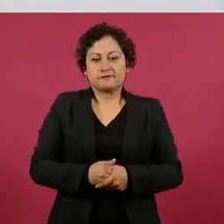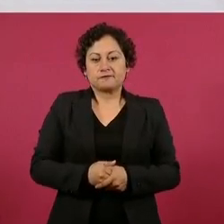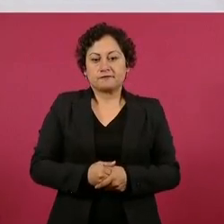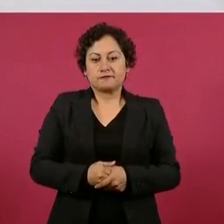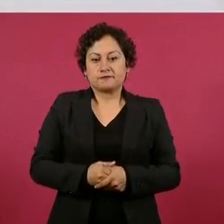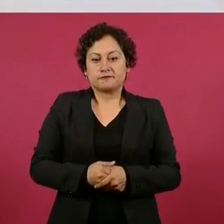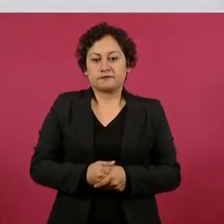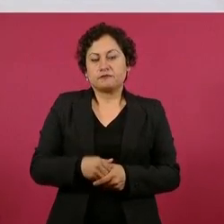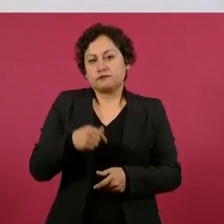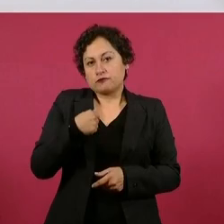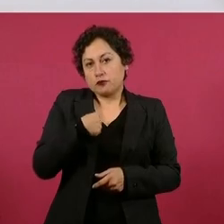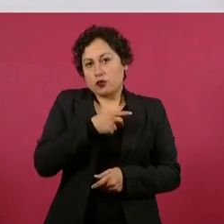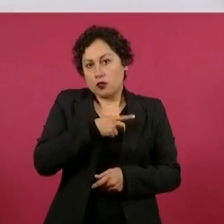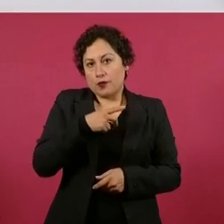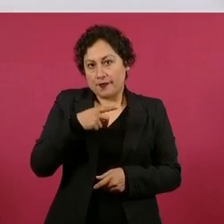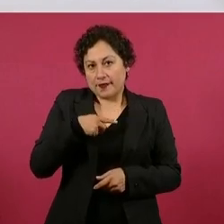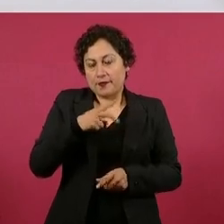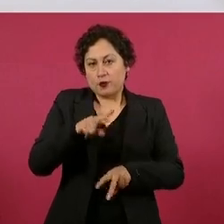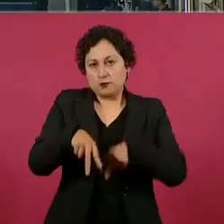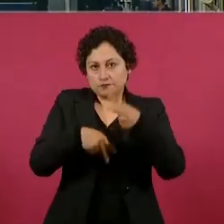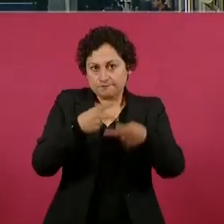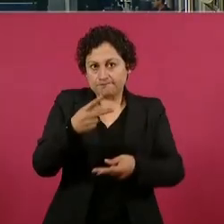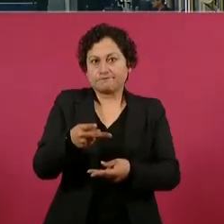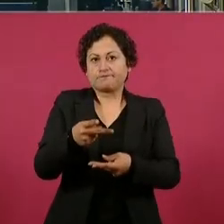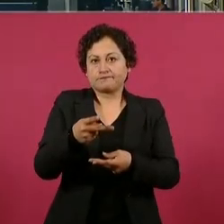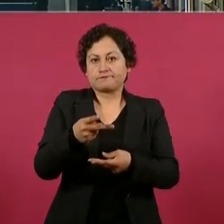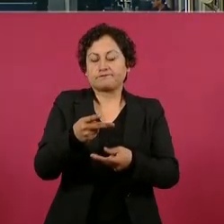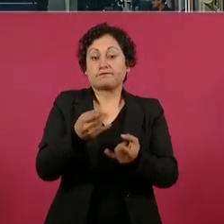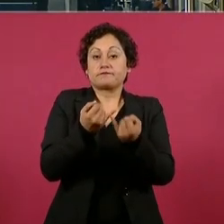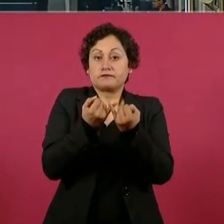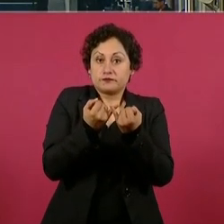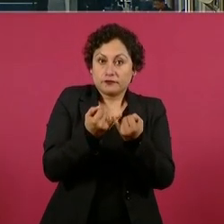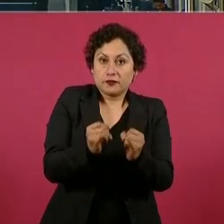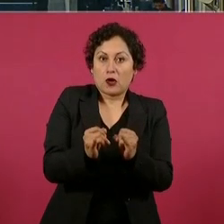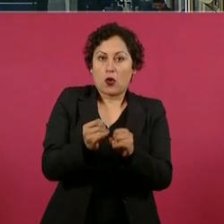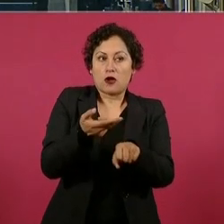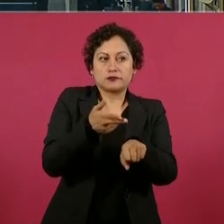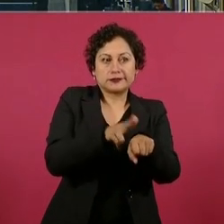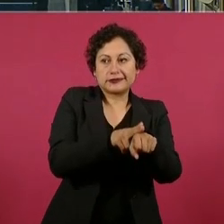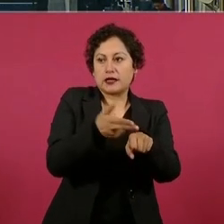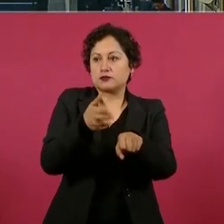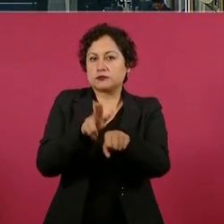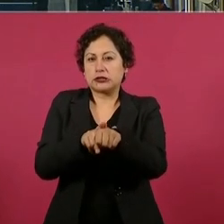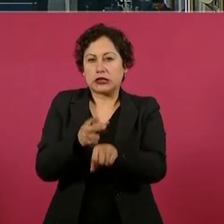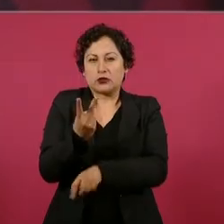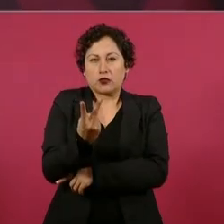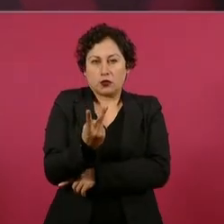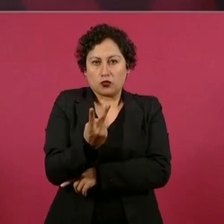Tengo que ir a inaugurar dos hospitales,